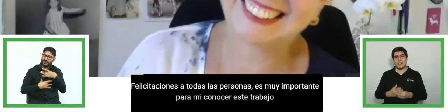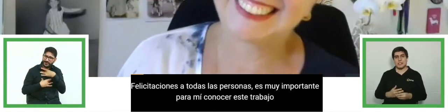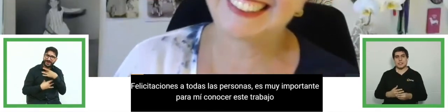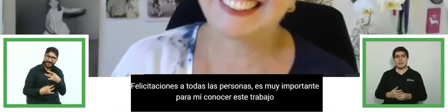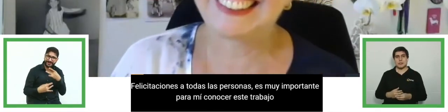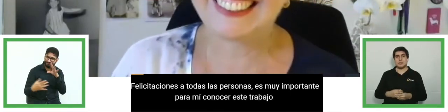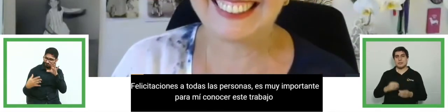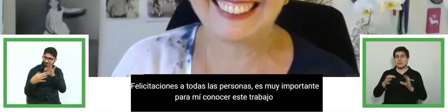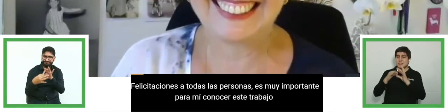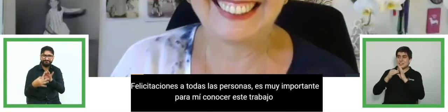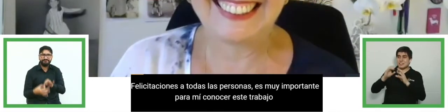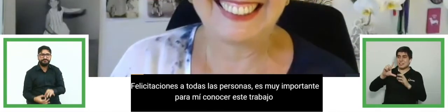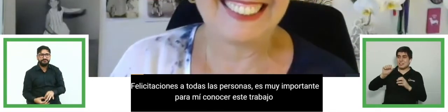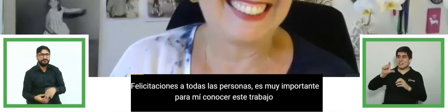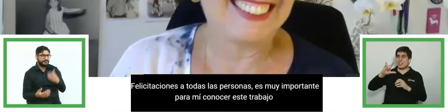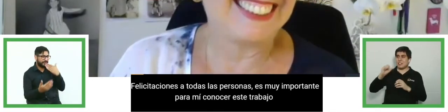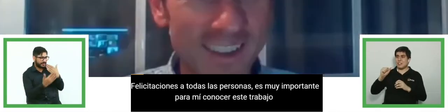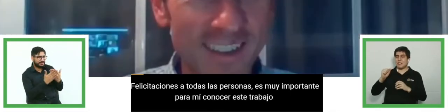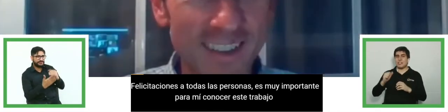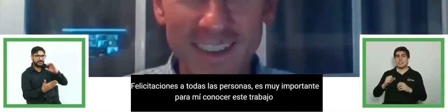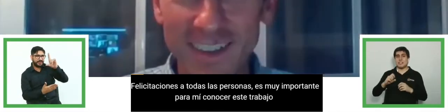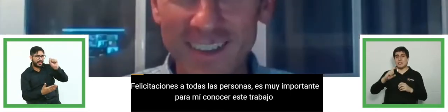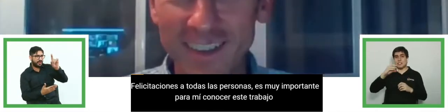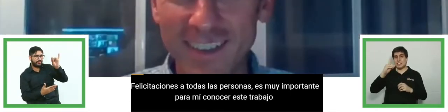gracias, Claudia. Diego, adelante.